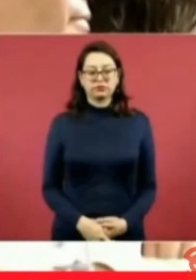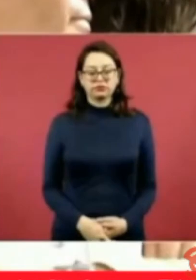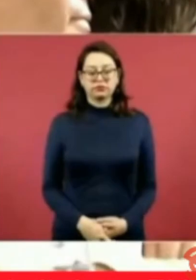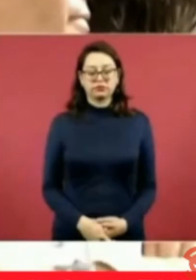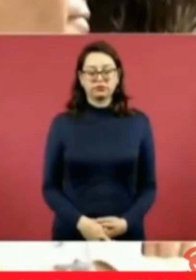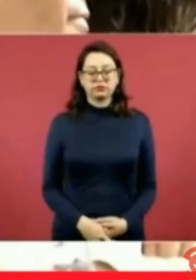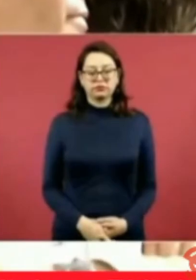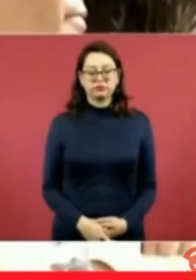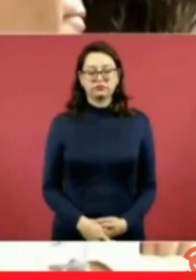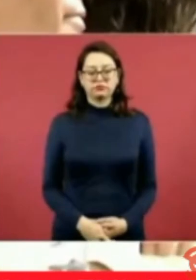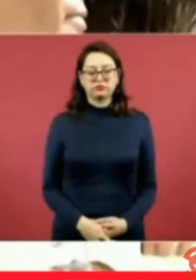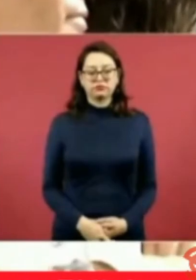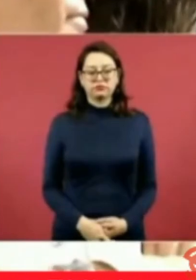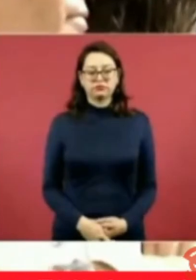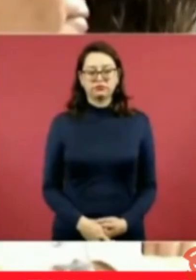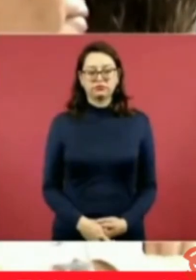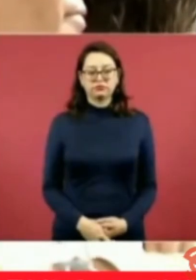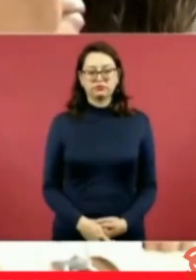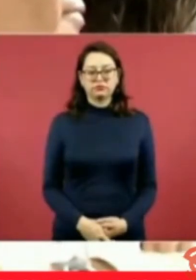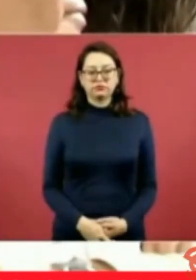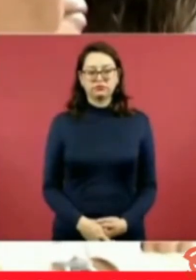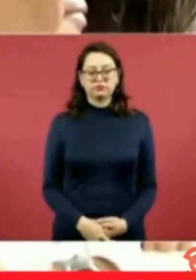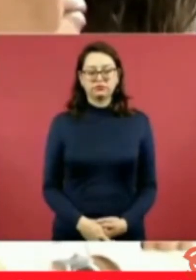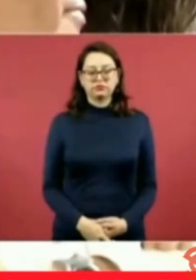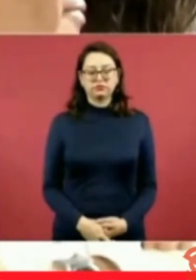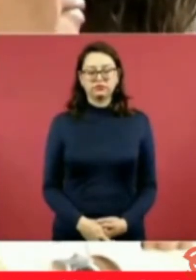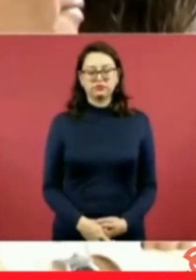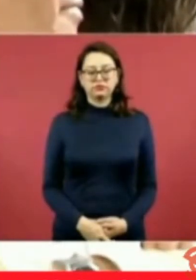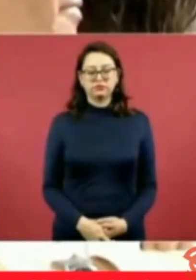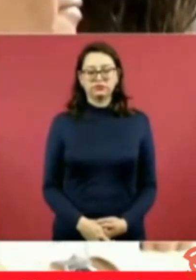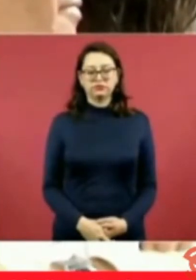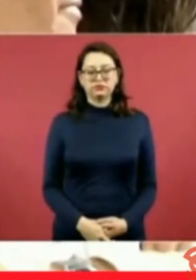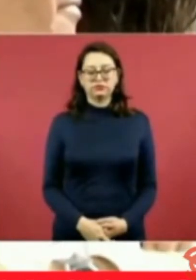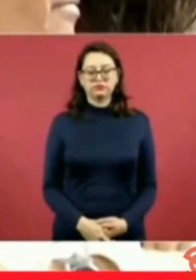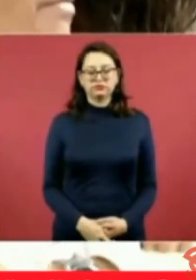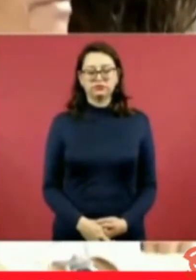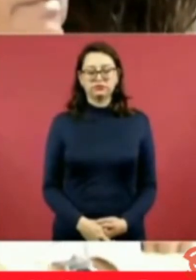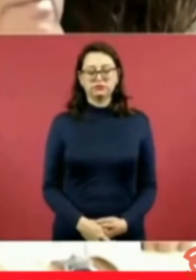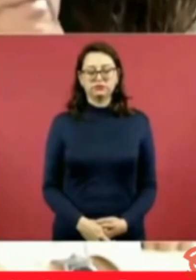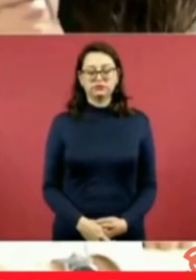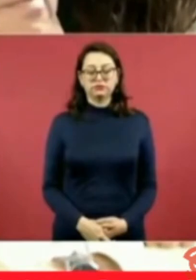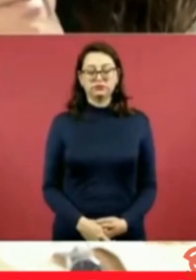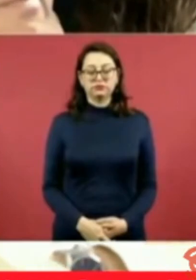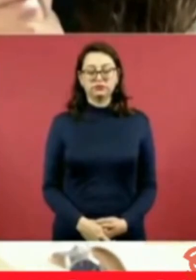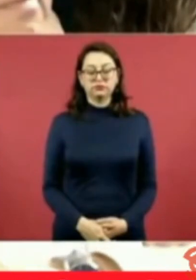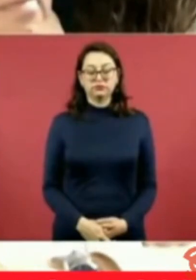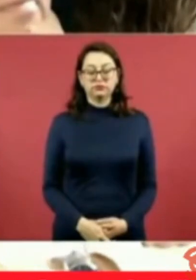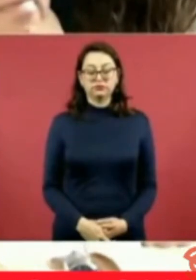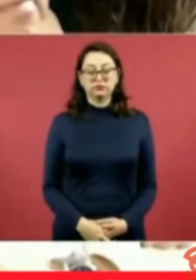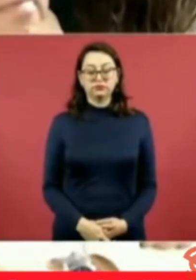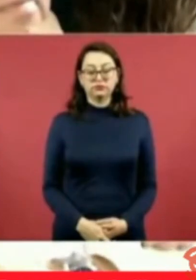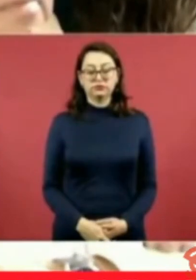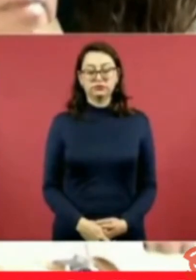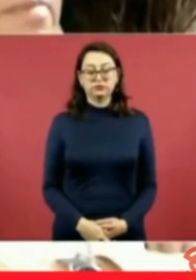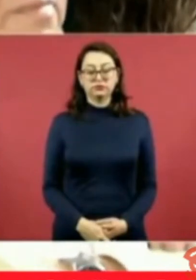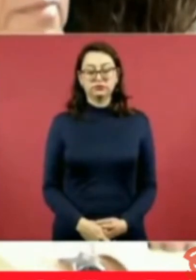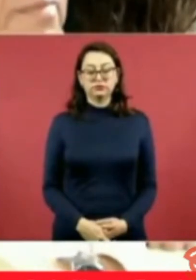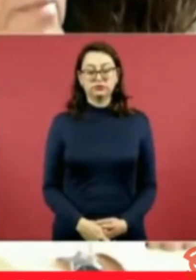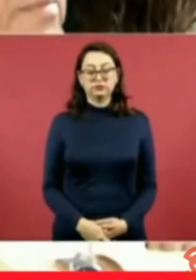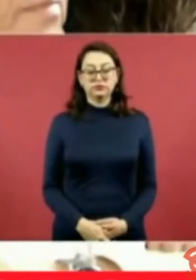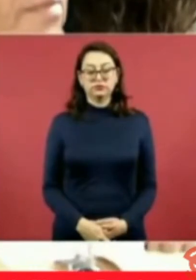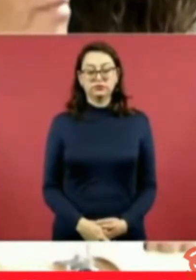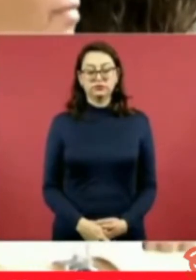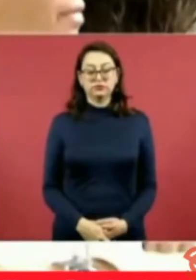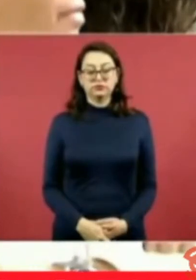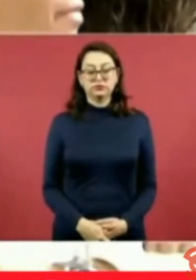respeto por todos aquí. Yo le dije nuevamente, ¿por qué me atreví a levantar la voz así? Porque no tengo acceso, ni siquiera